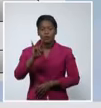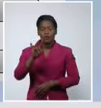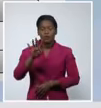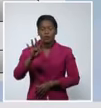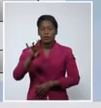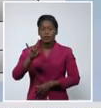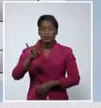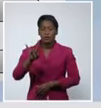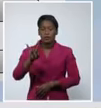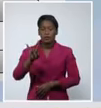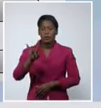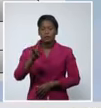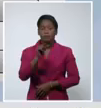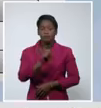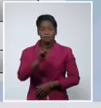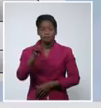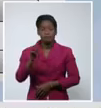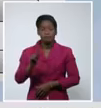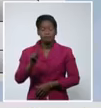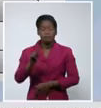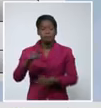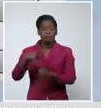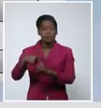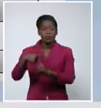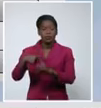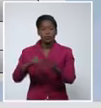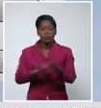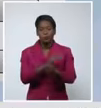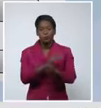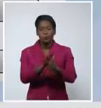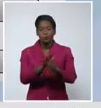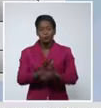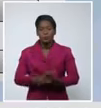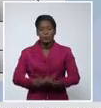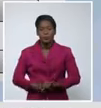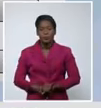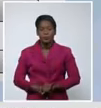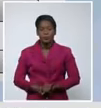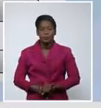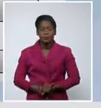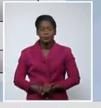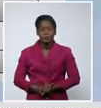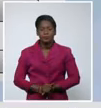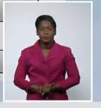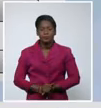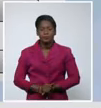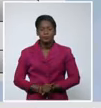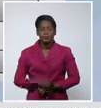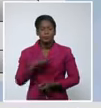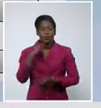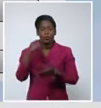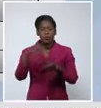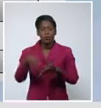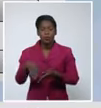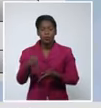53.712.949 personas que han tenido COVID en nuestra región. Fallecieron ayer